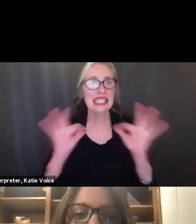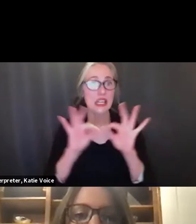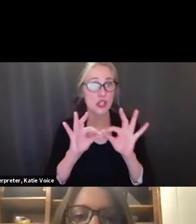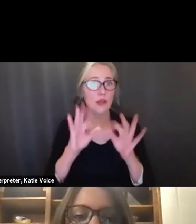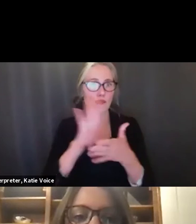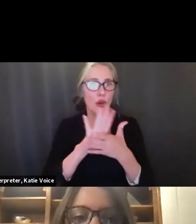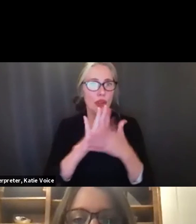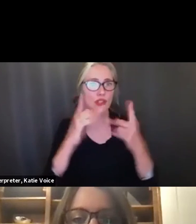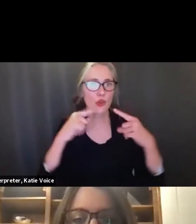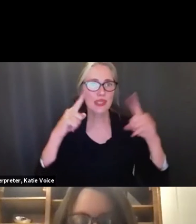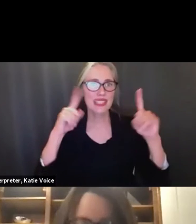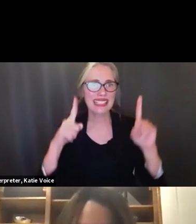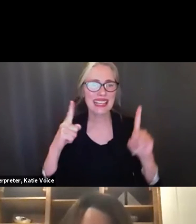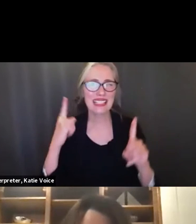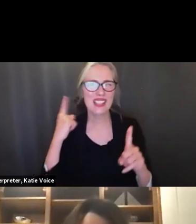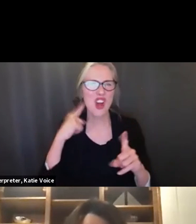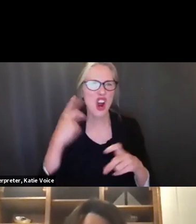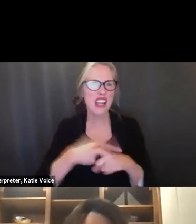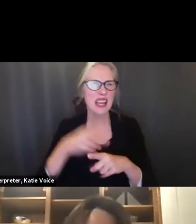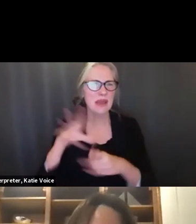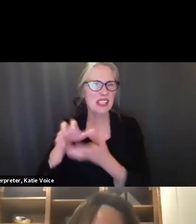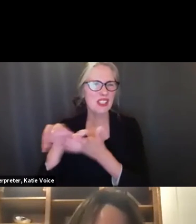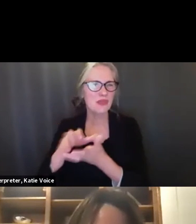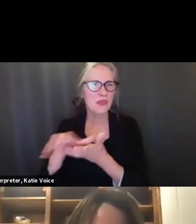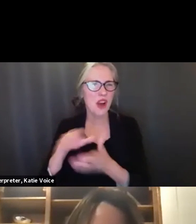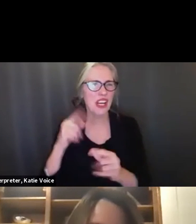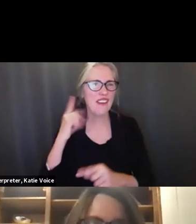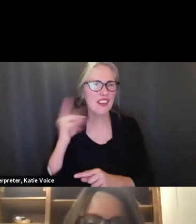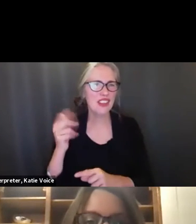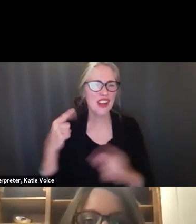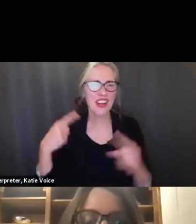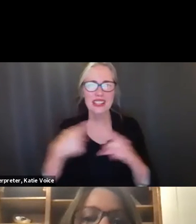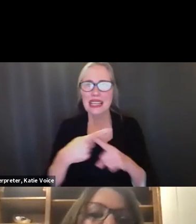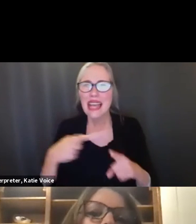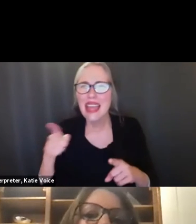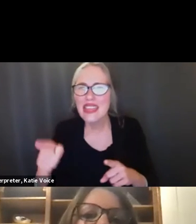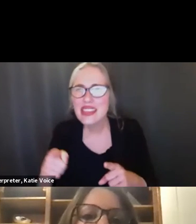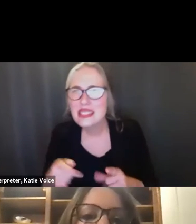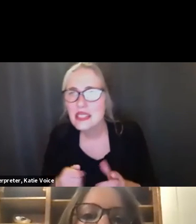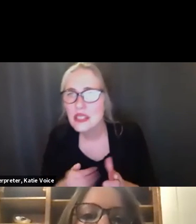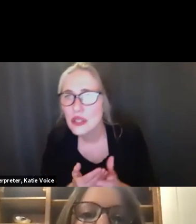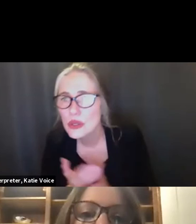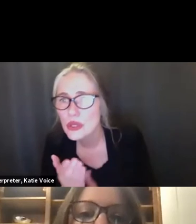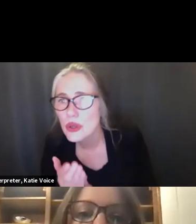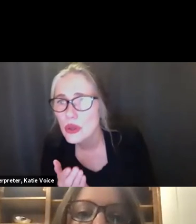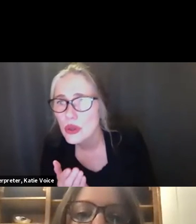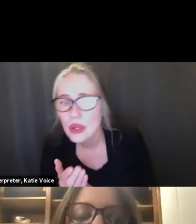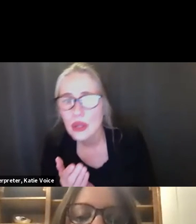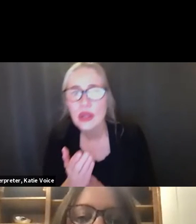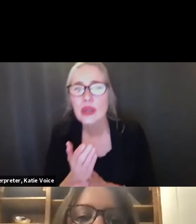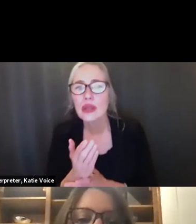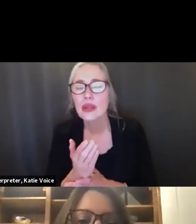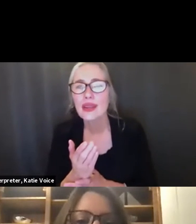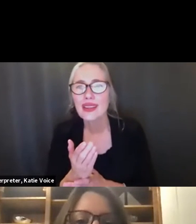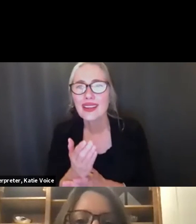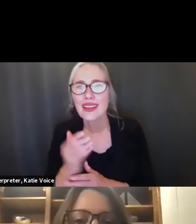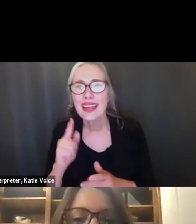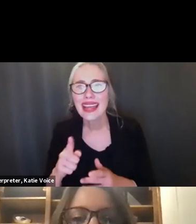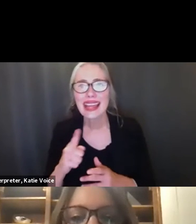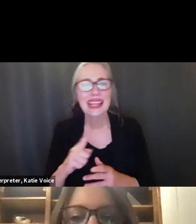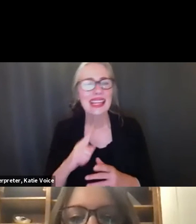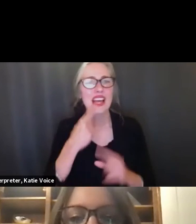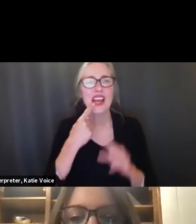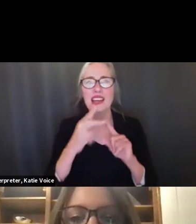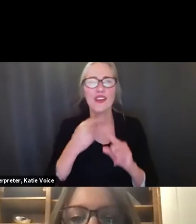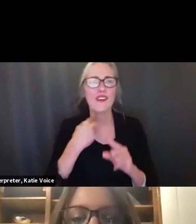Y tenemos que decir, no se puede escuchar bien a la presentadora. La intérprete no puede escuchar bien. No sé